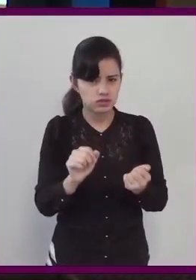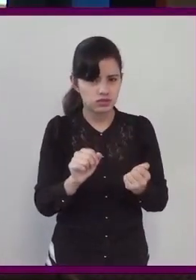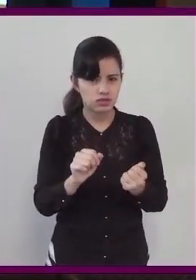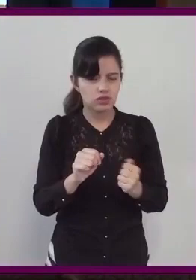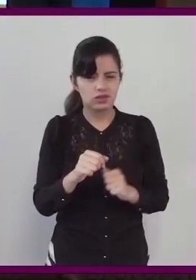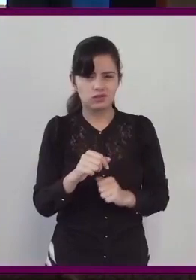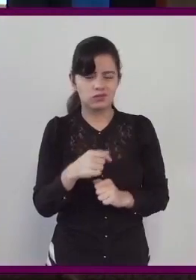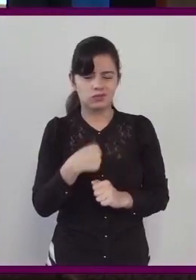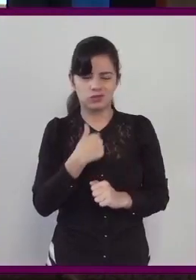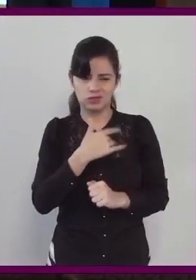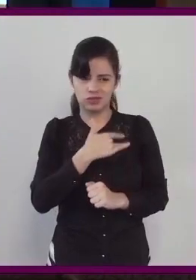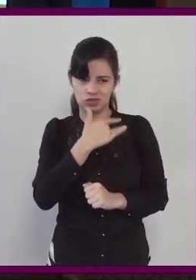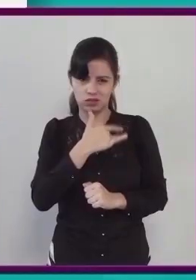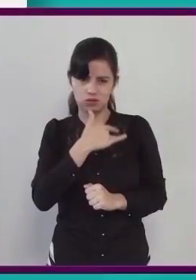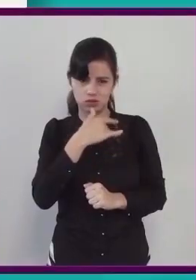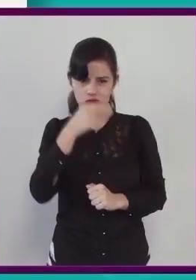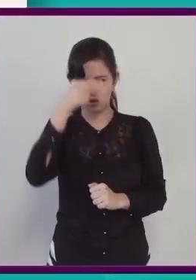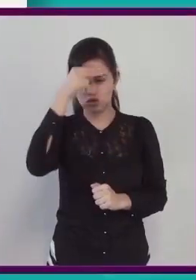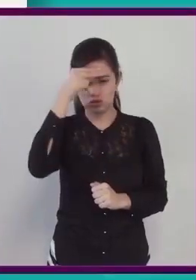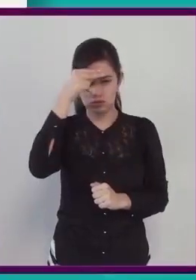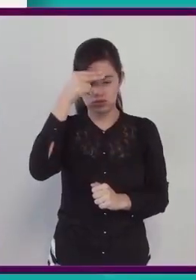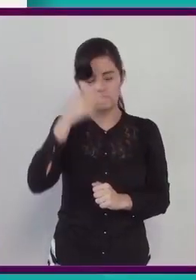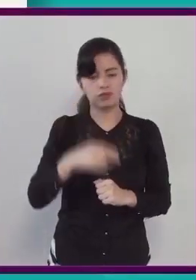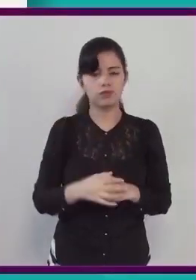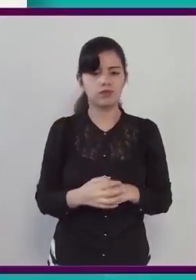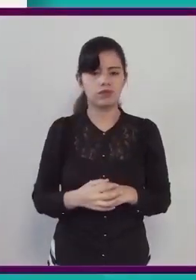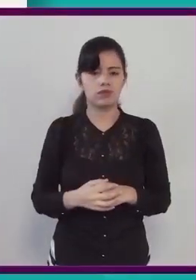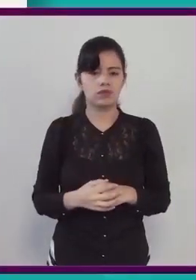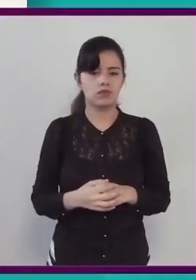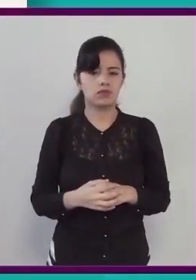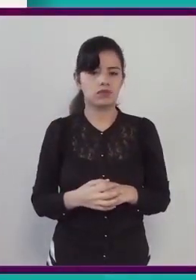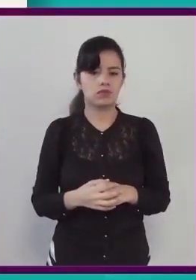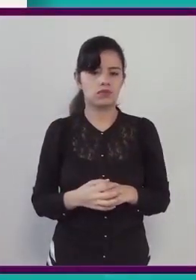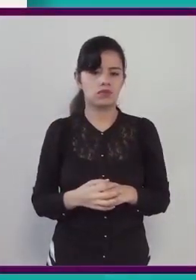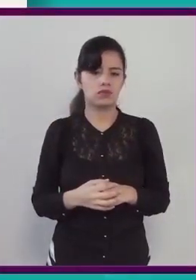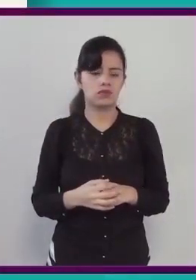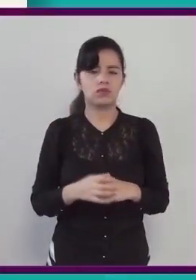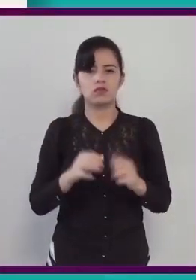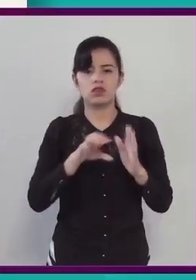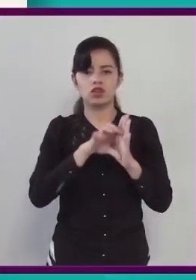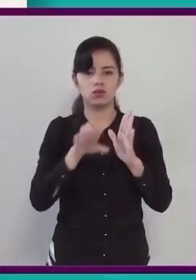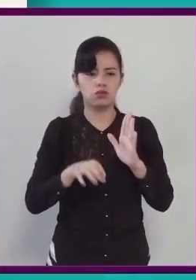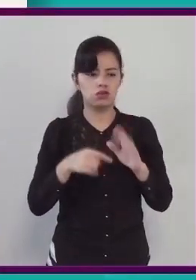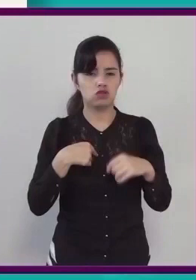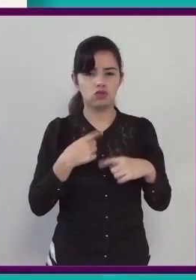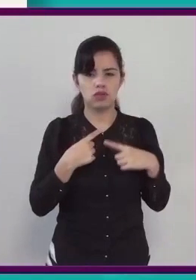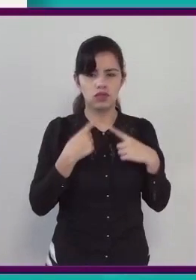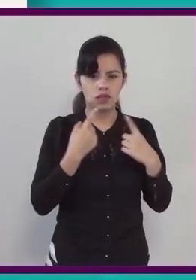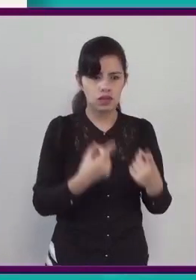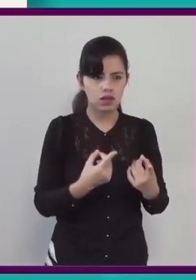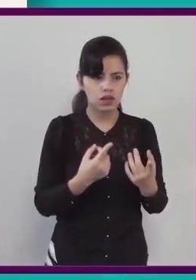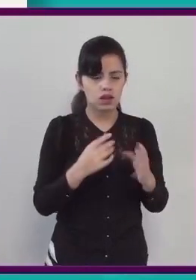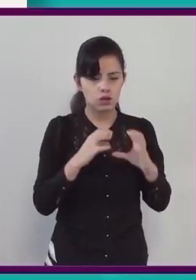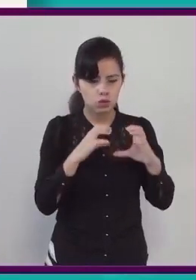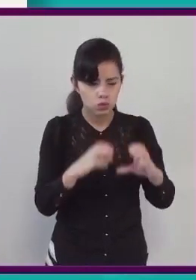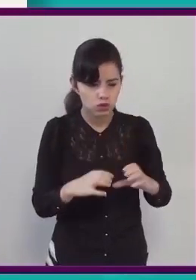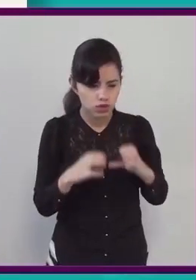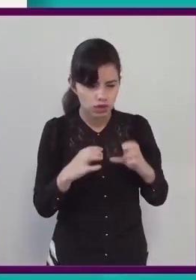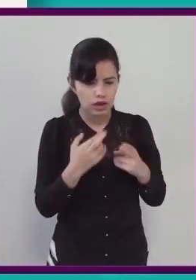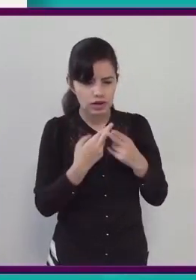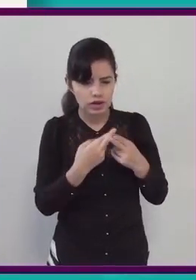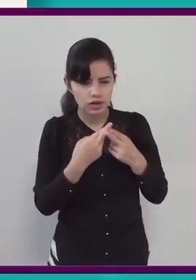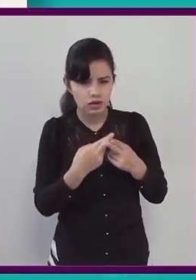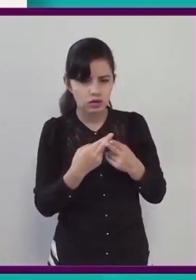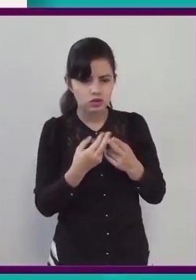que los saberes de cómo dar, mantener, perpetuar, nutrir